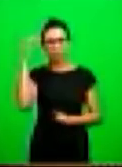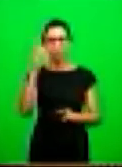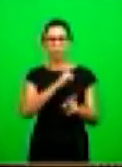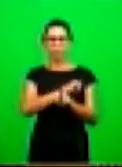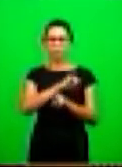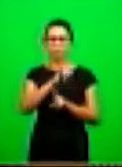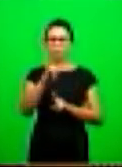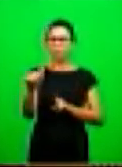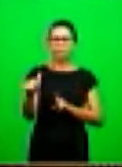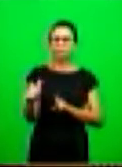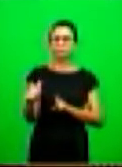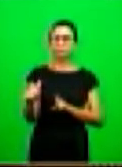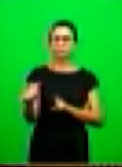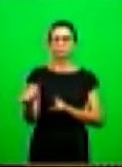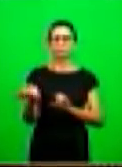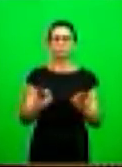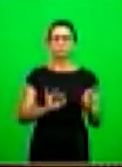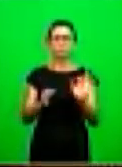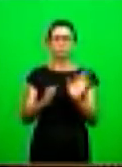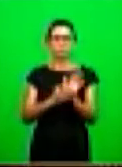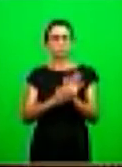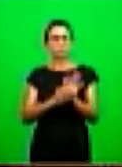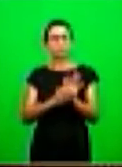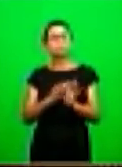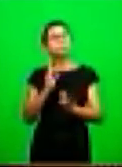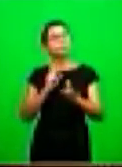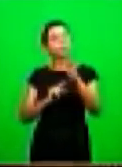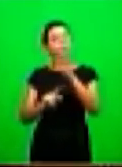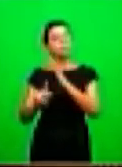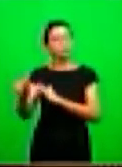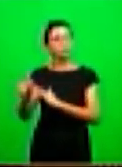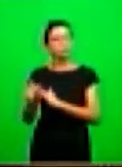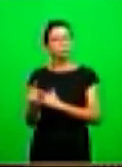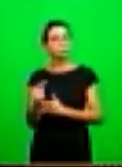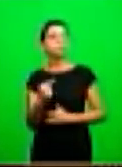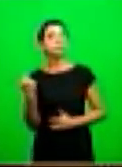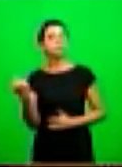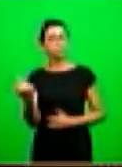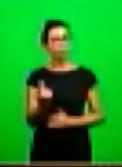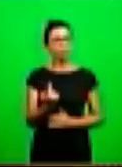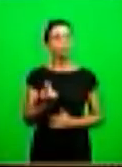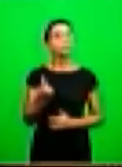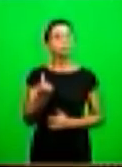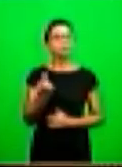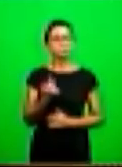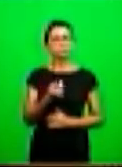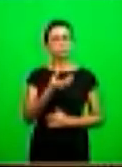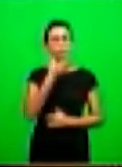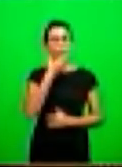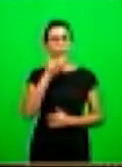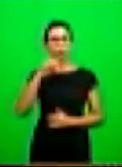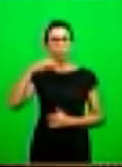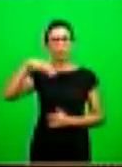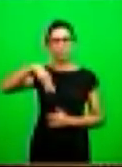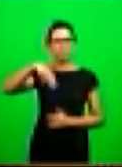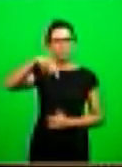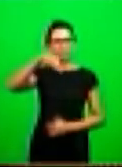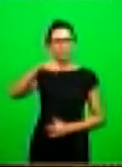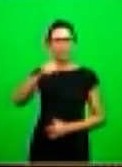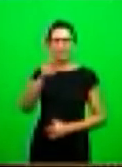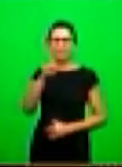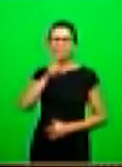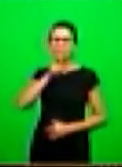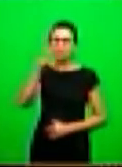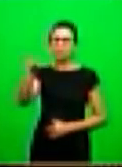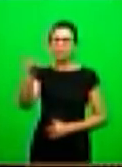la iglesia, para el hombre, de modo general, es un proyecto eterno. Por eso que Miqueas, él, desde los días de la eternidad,